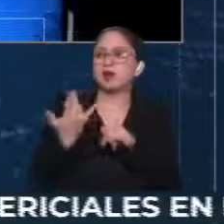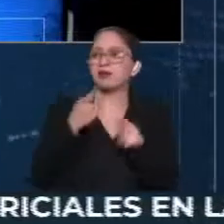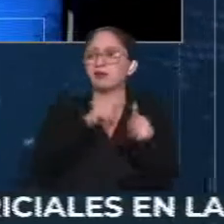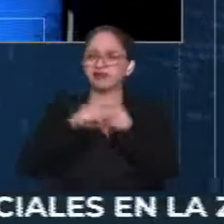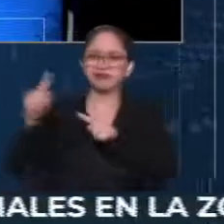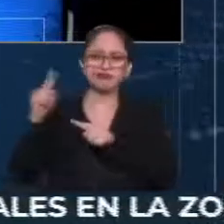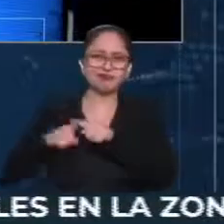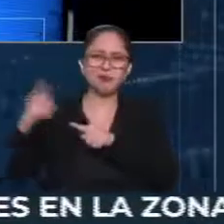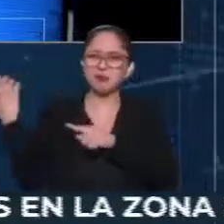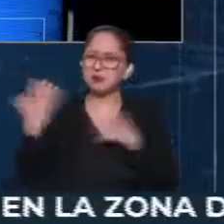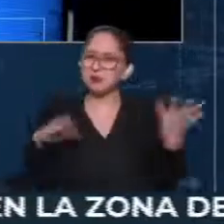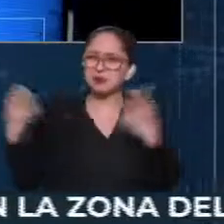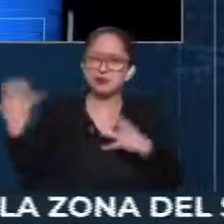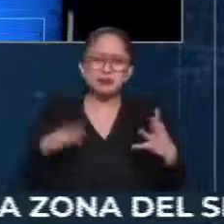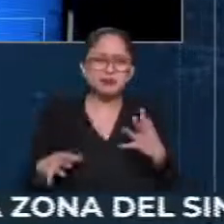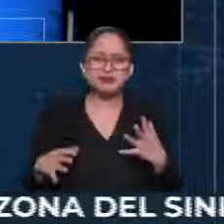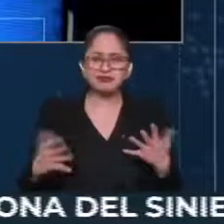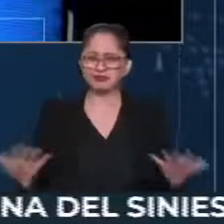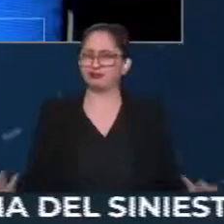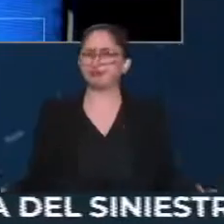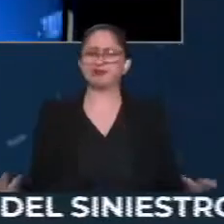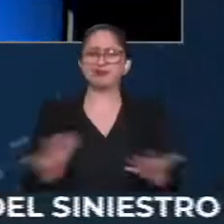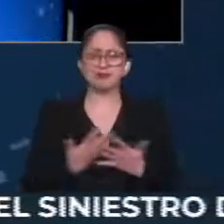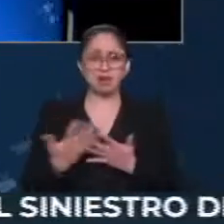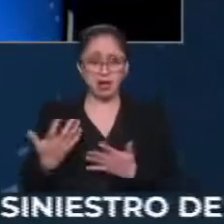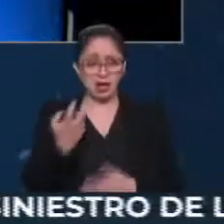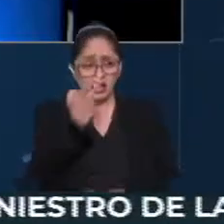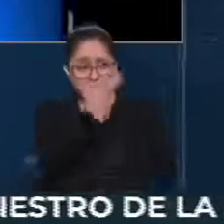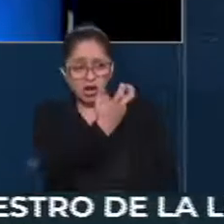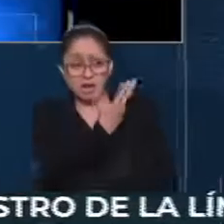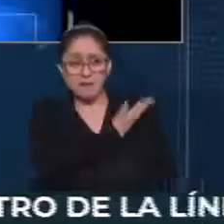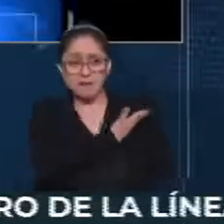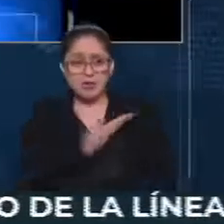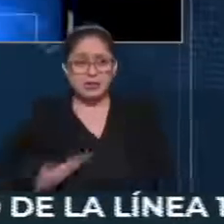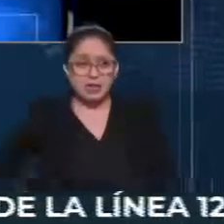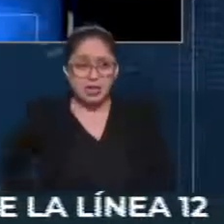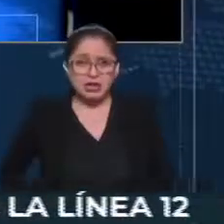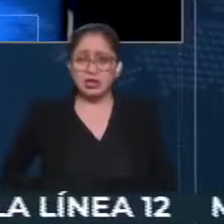engravecerse, digamos. Pero te pregunto, ¿está siendo injusto el presidente?